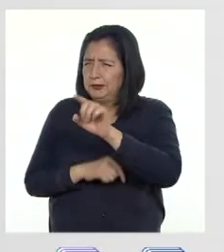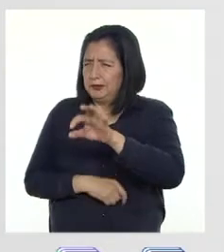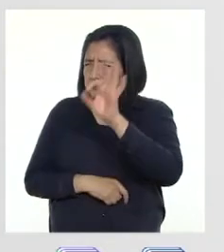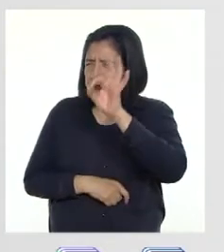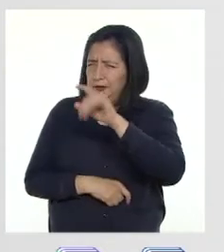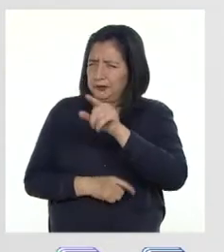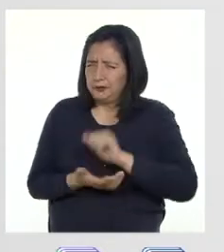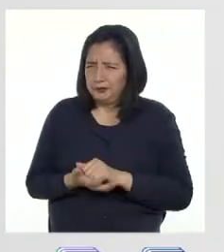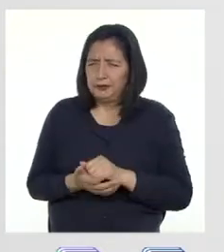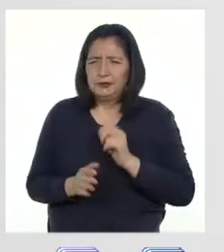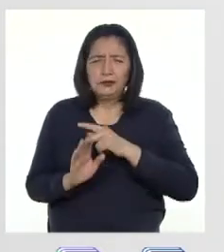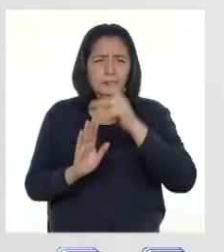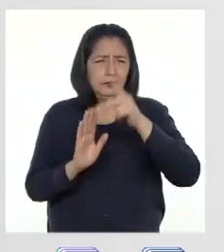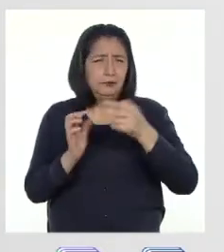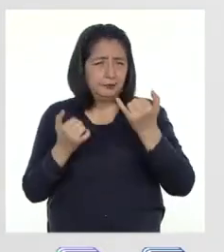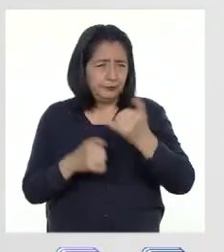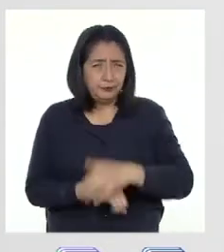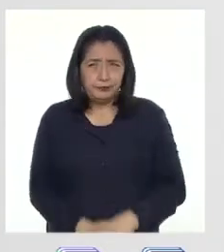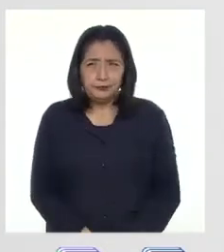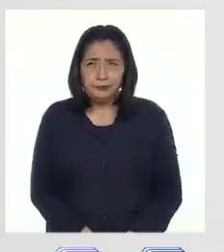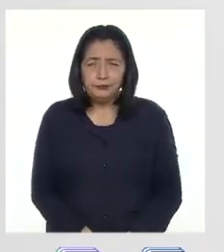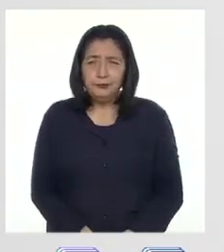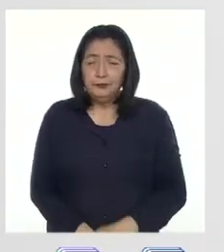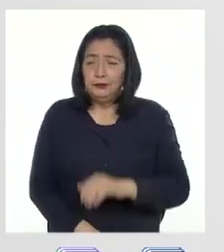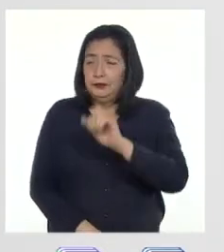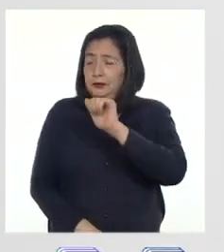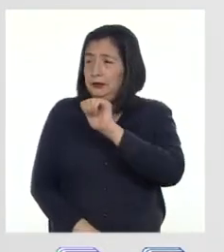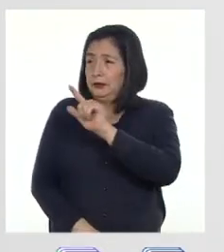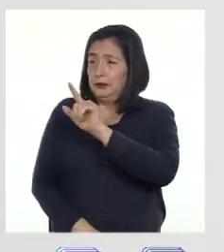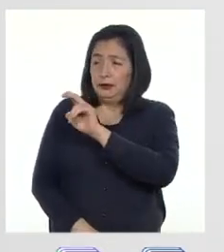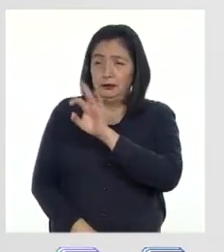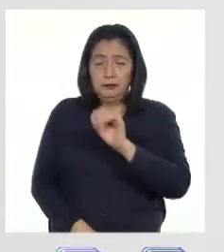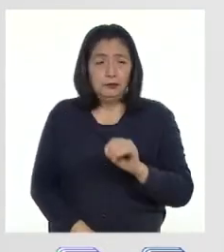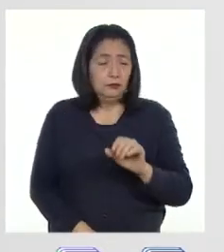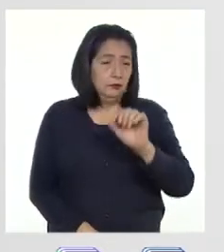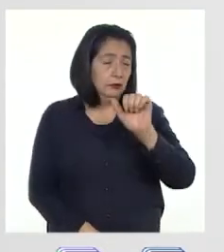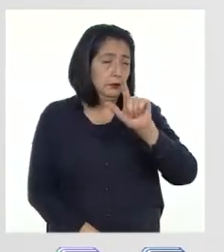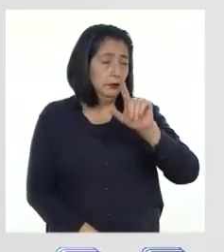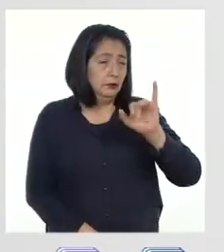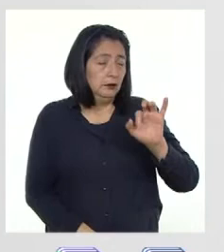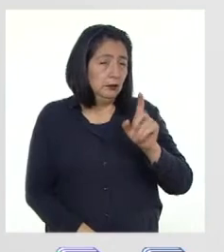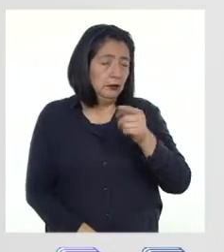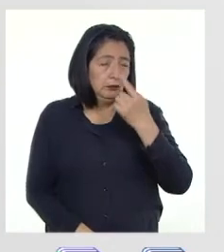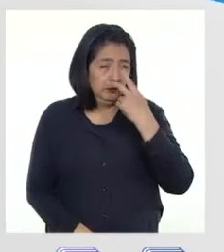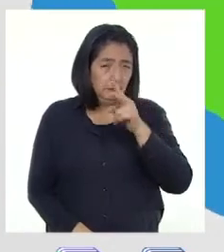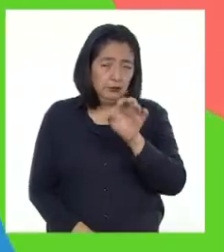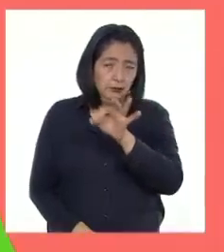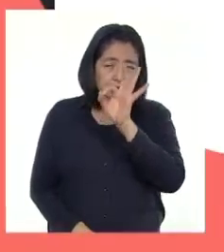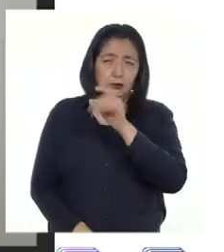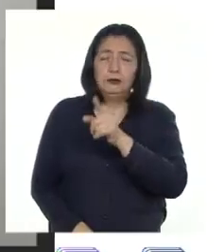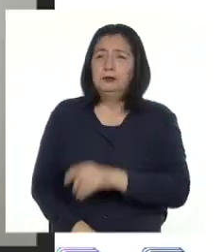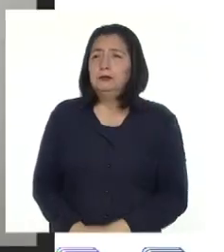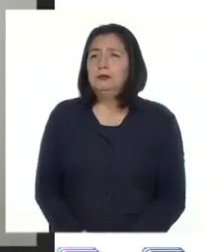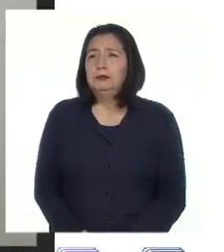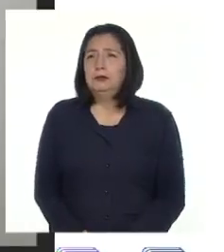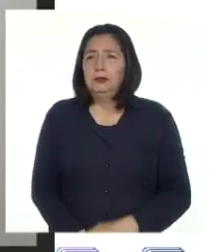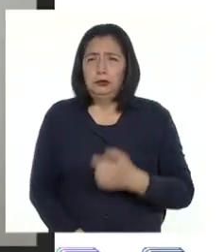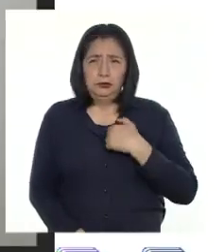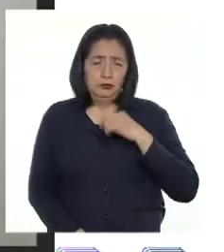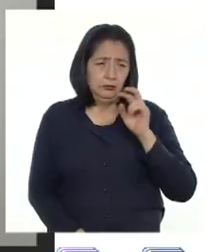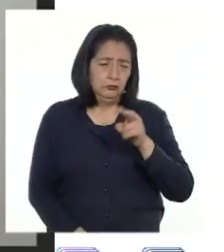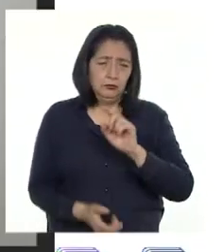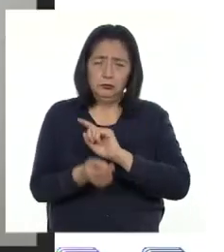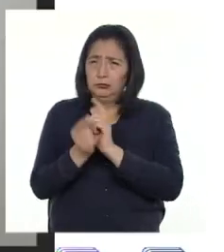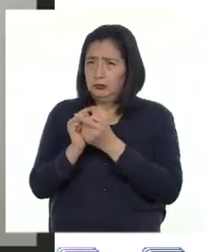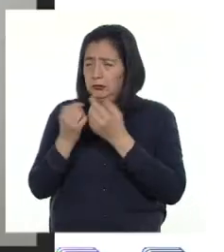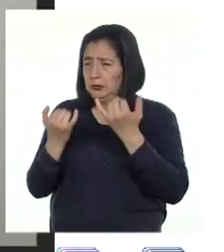identificado ustedes en el programa de hoy? Álvaro y Alejandra nos compartirán lo que identificaron. Yo veo que un